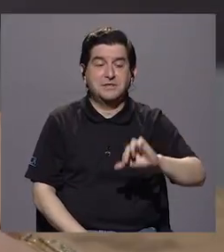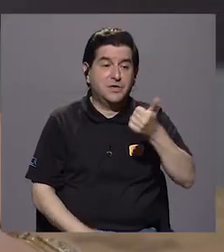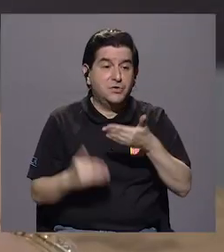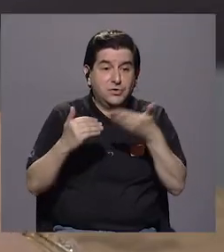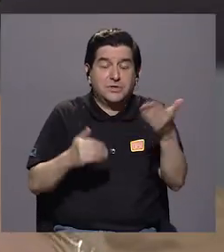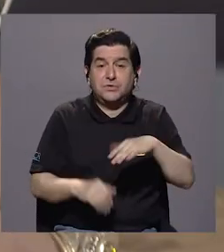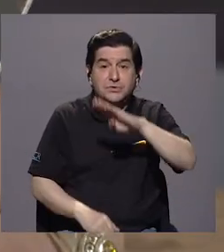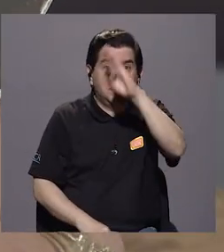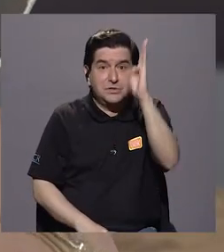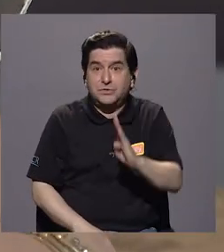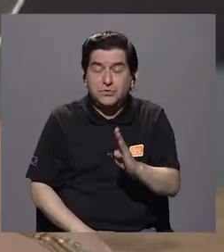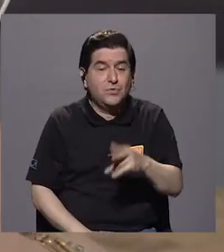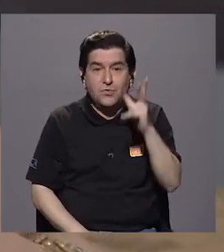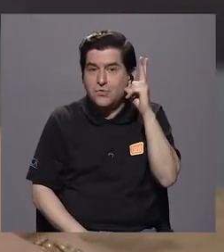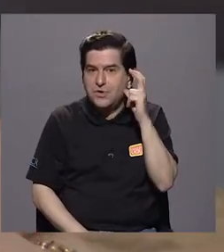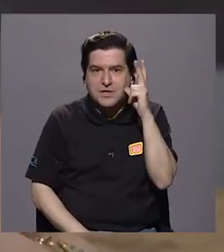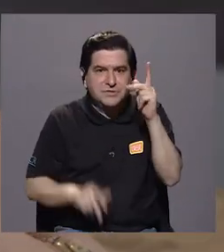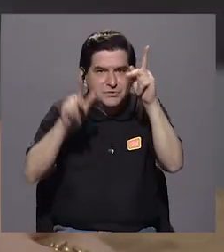escuchado.